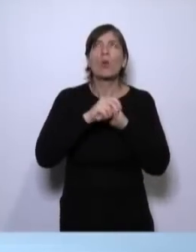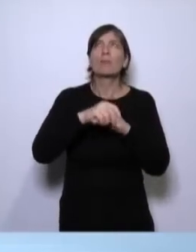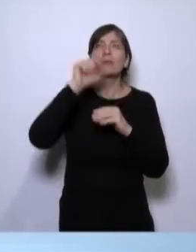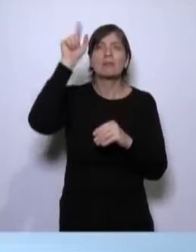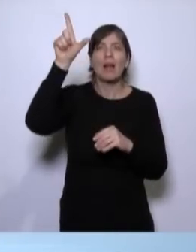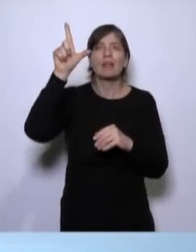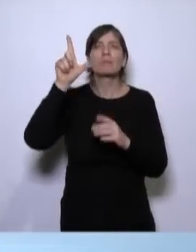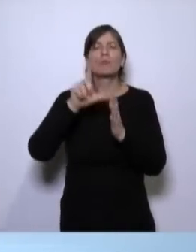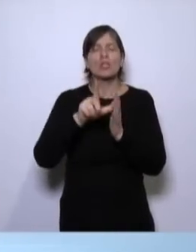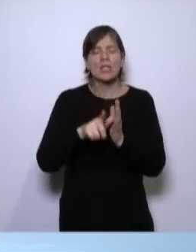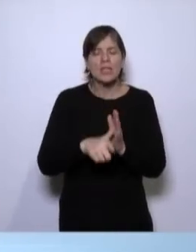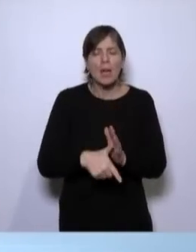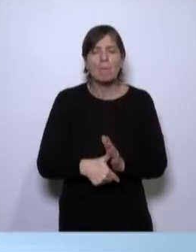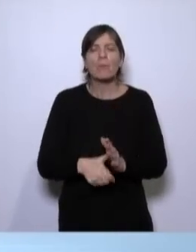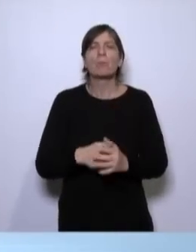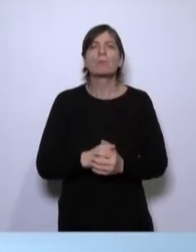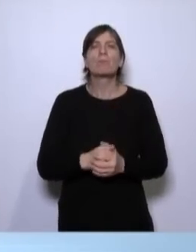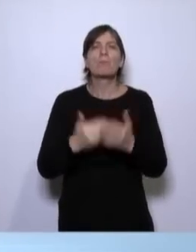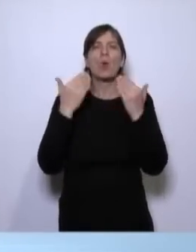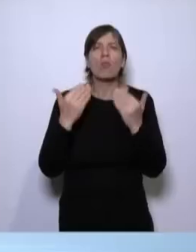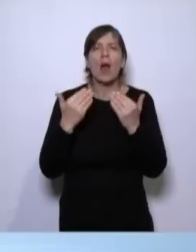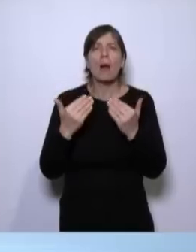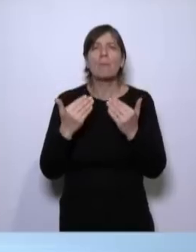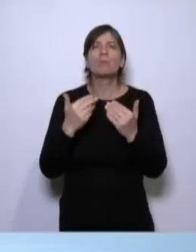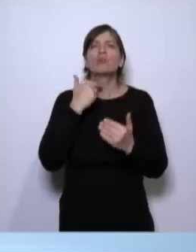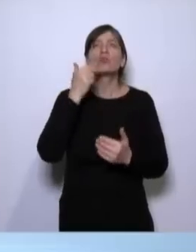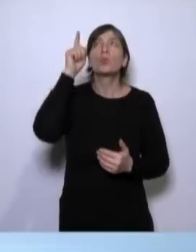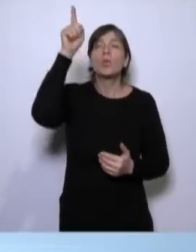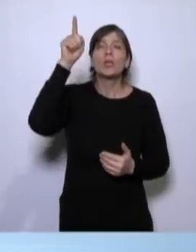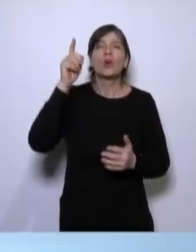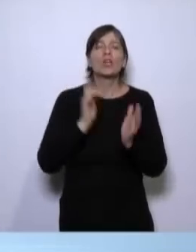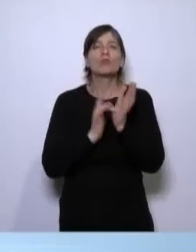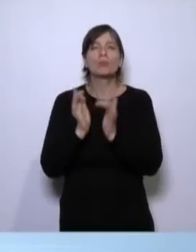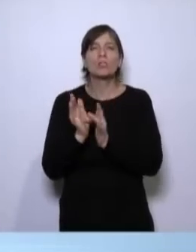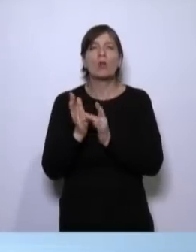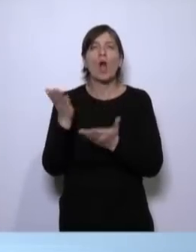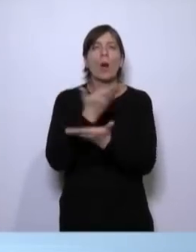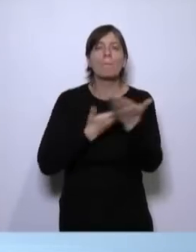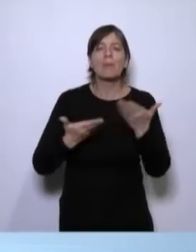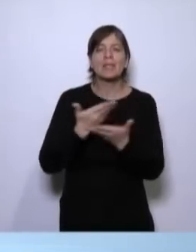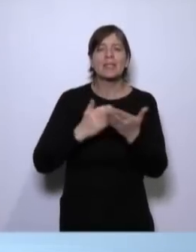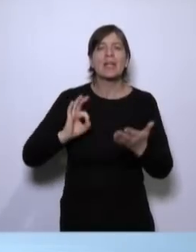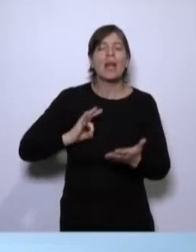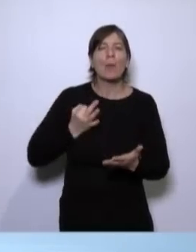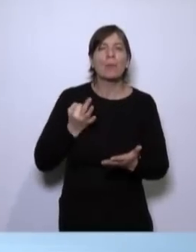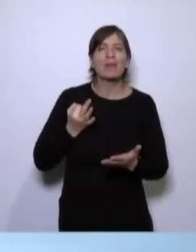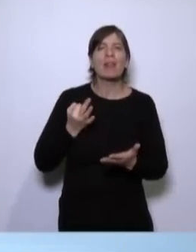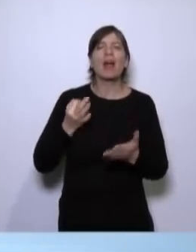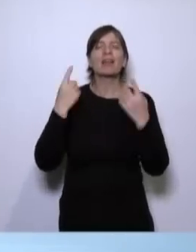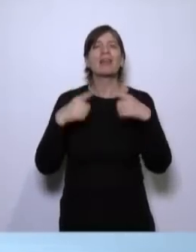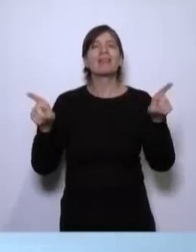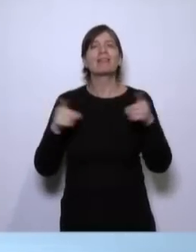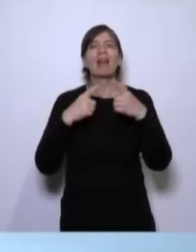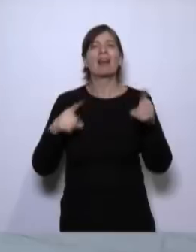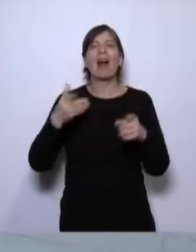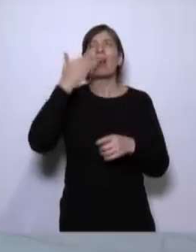amistad a través de los tiempos, merezcamos por tu Hijo Jesucristo compartir la vida eterna y cantar